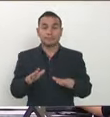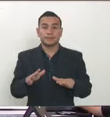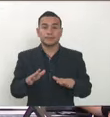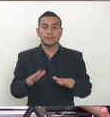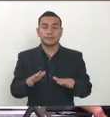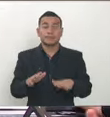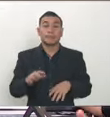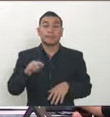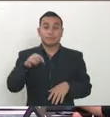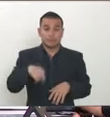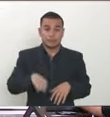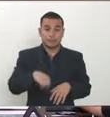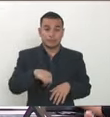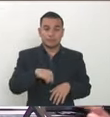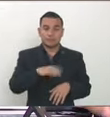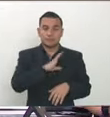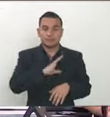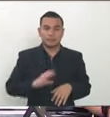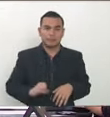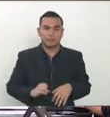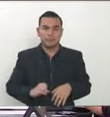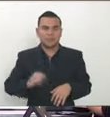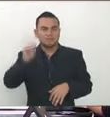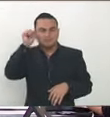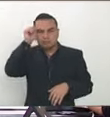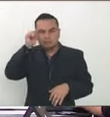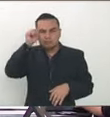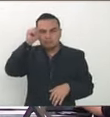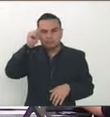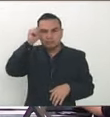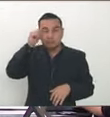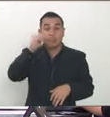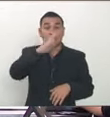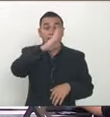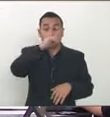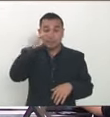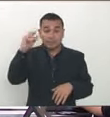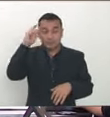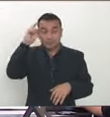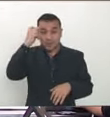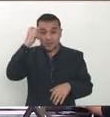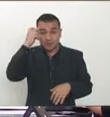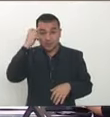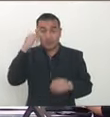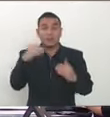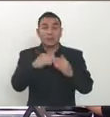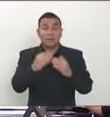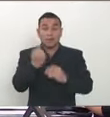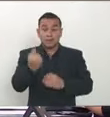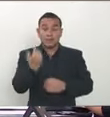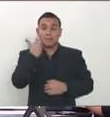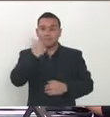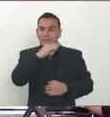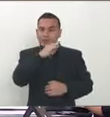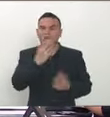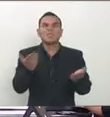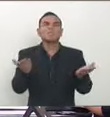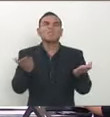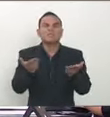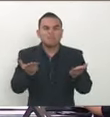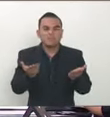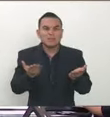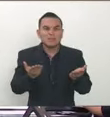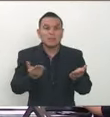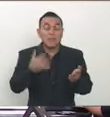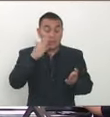nuestro país es como un... Hagamos una analogía y digamos que nuestro país es un paciente que está en una unidad de cuidados intensivos, como le está pasando